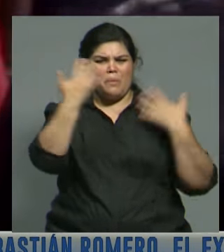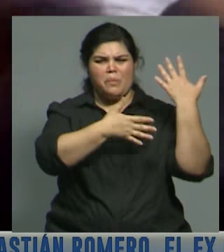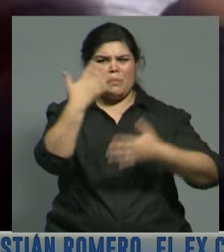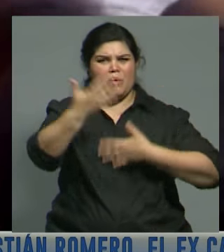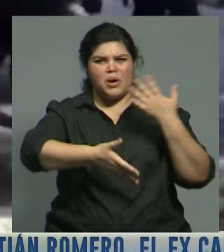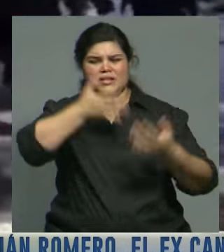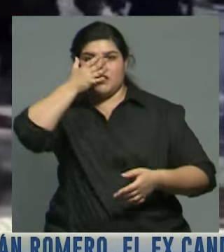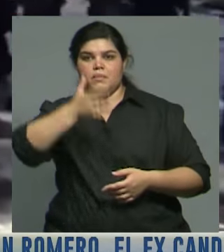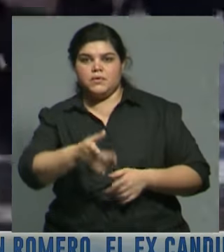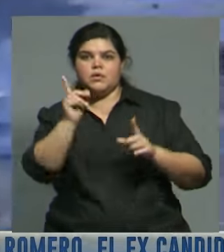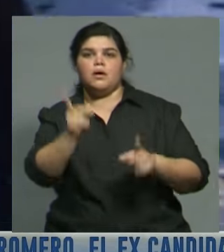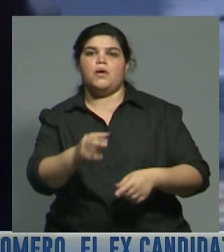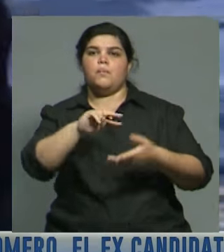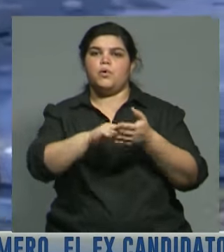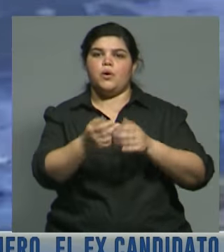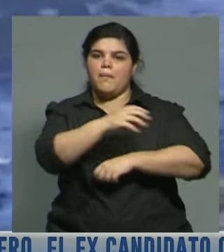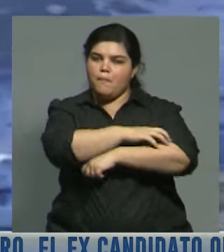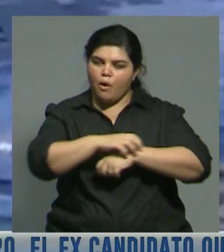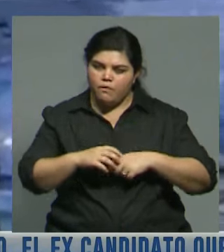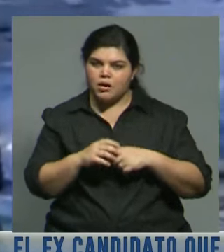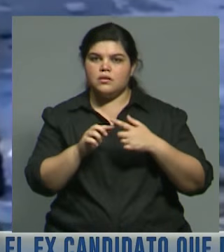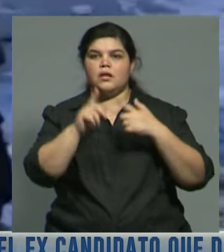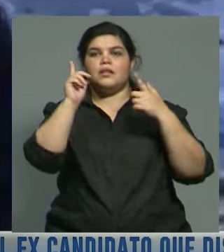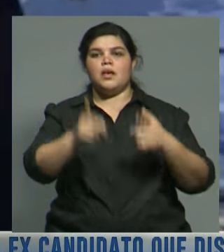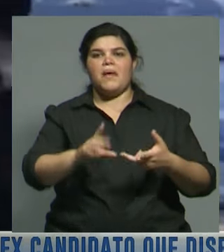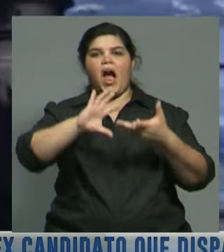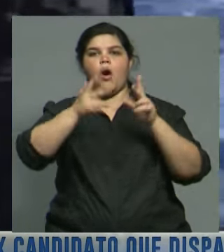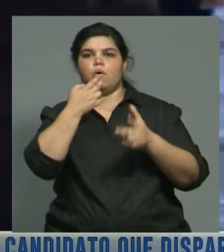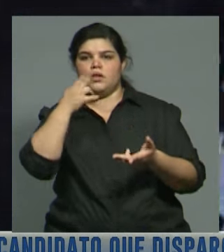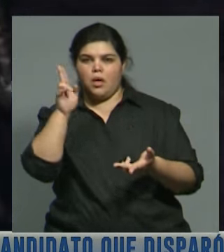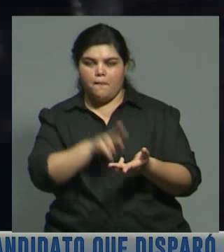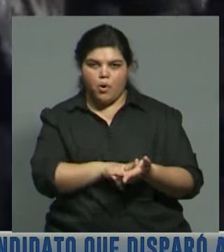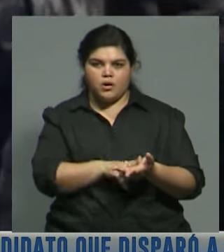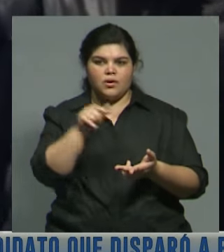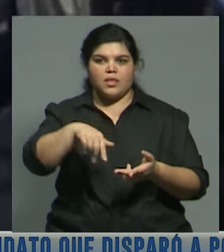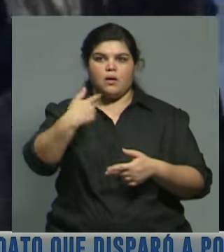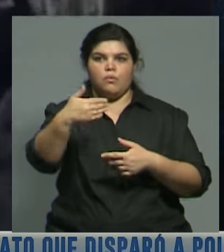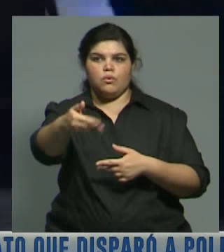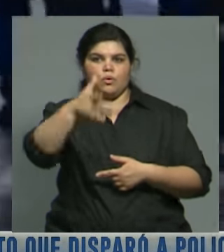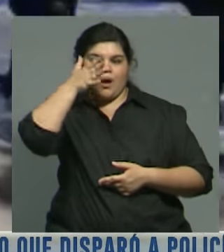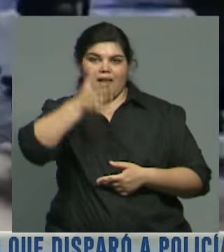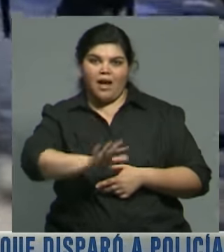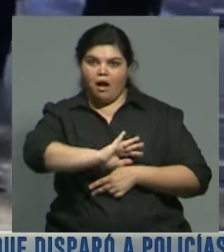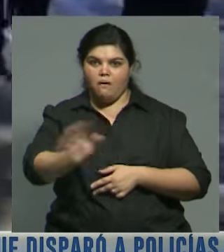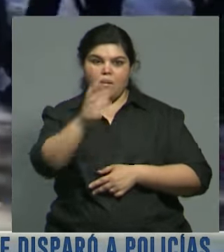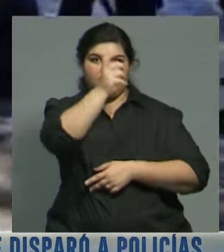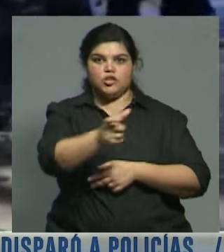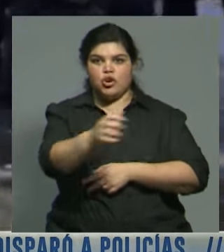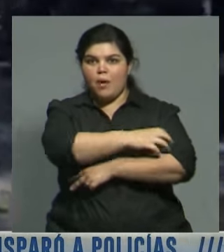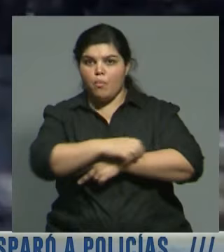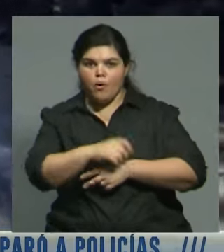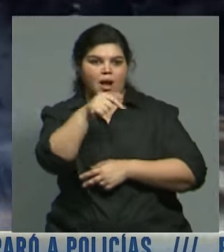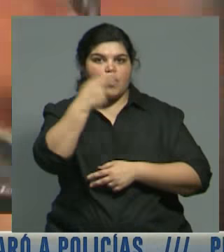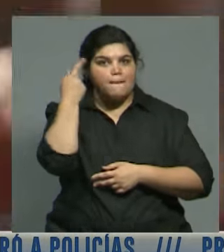de pobreza, estamos frente a una situación de ajuste fiscal que va a agravar aún más la situación de las personas en carencia, pero creo que todavía